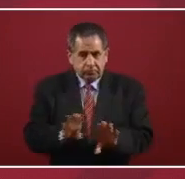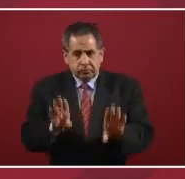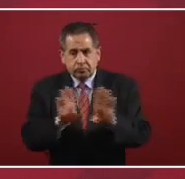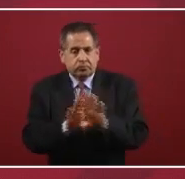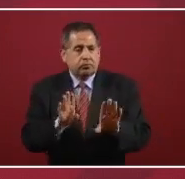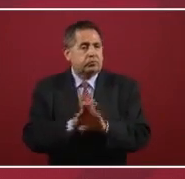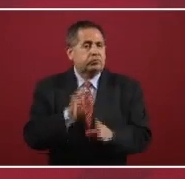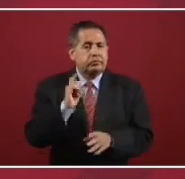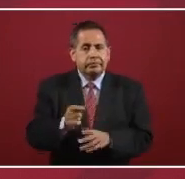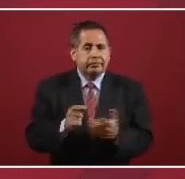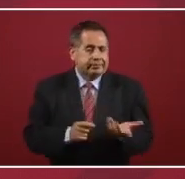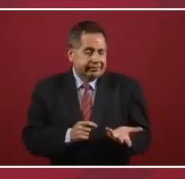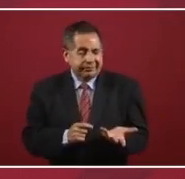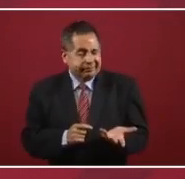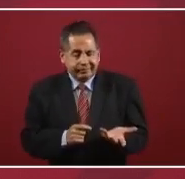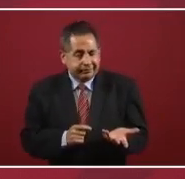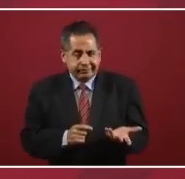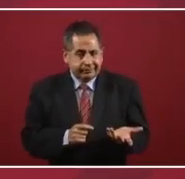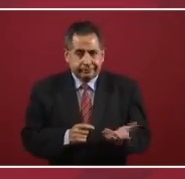que